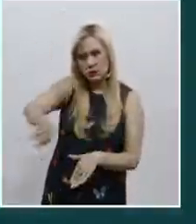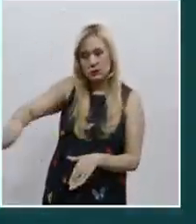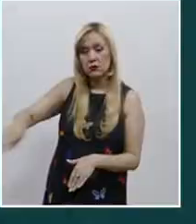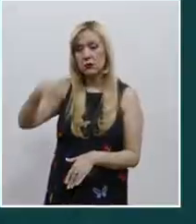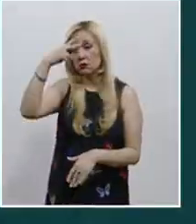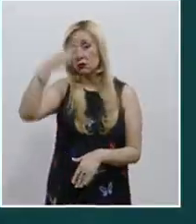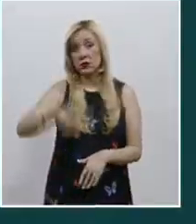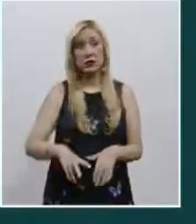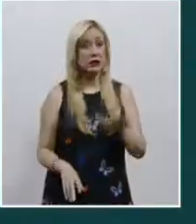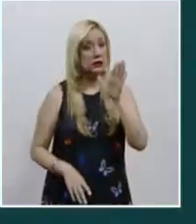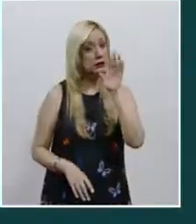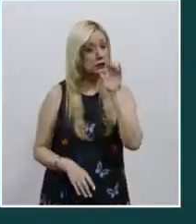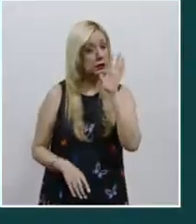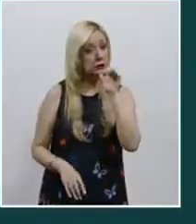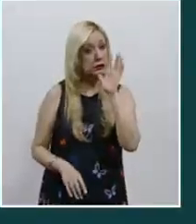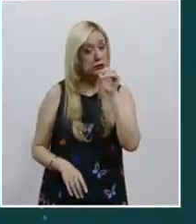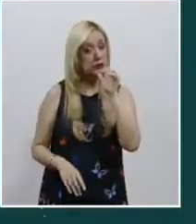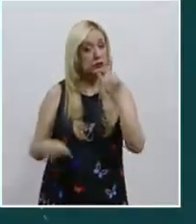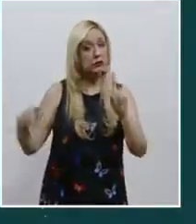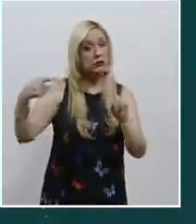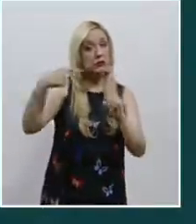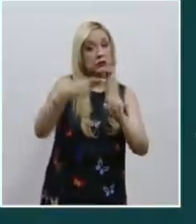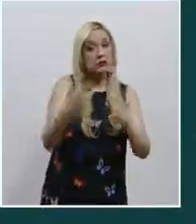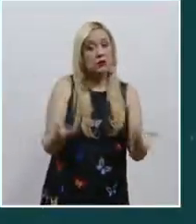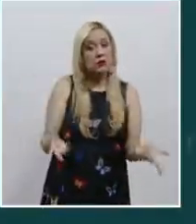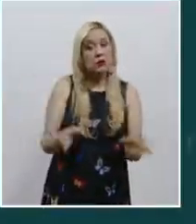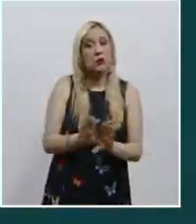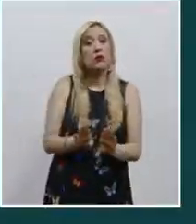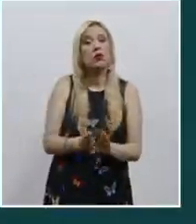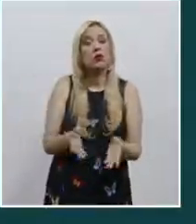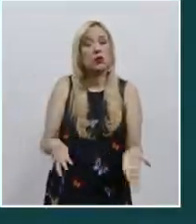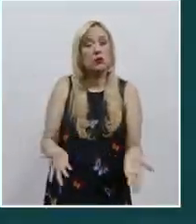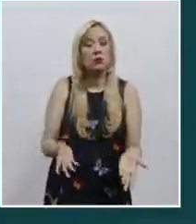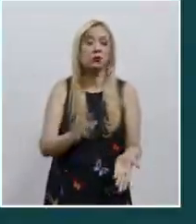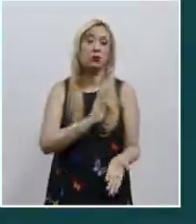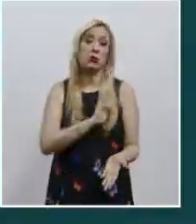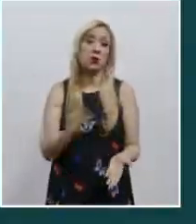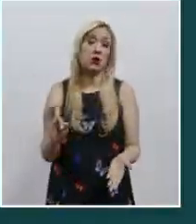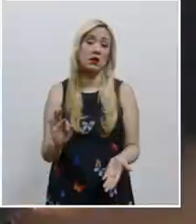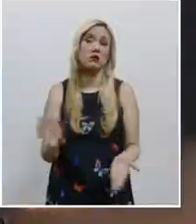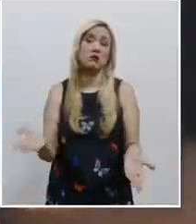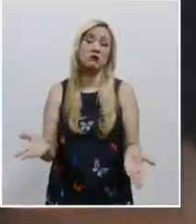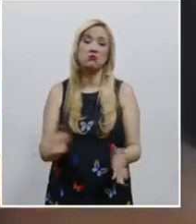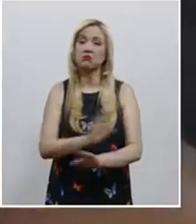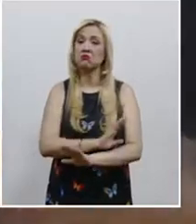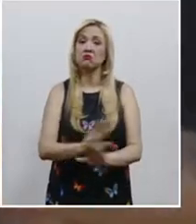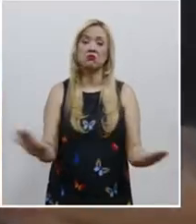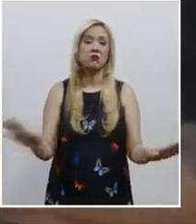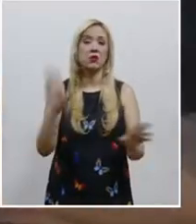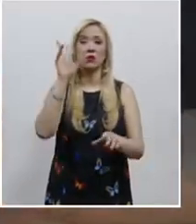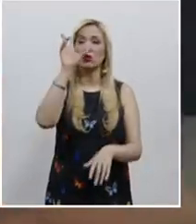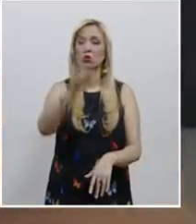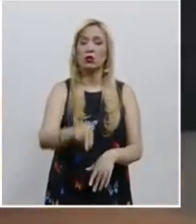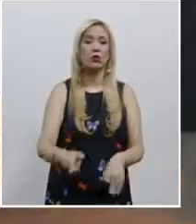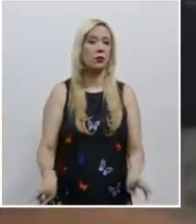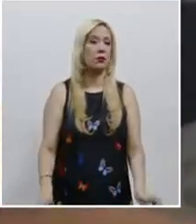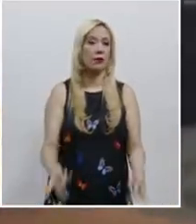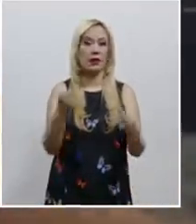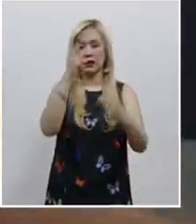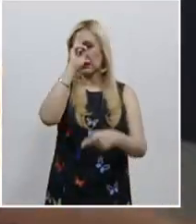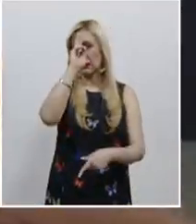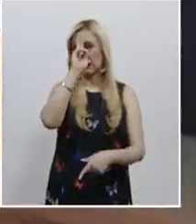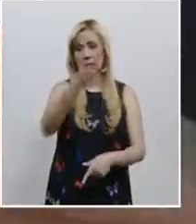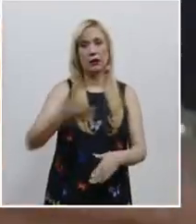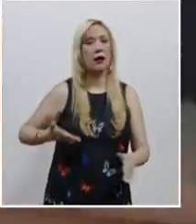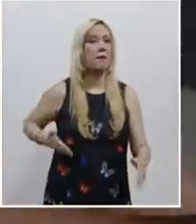México no ha logrado los objetivos propuestos, podría implementarse un nuevo embargo, es decir, la suspensión del comercio internacional de